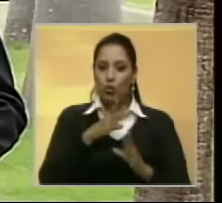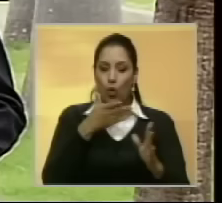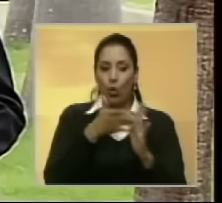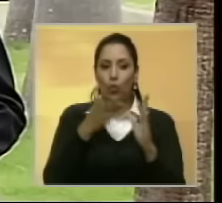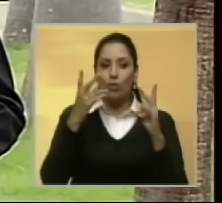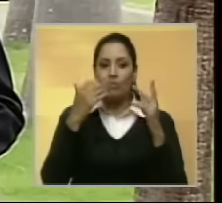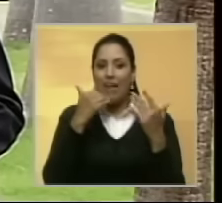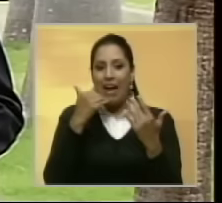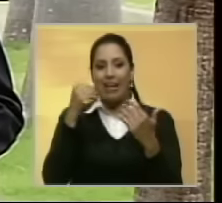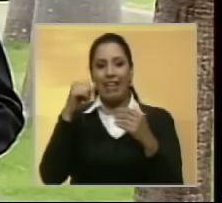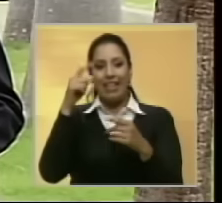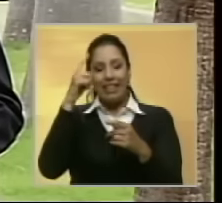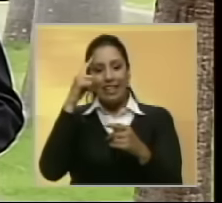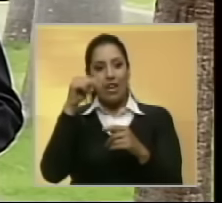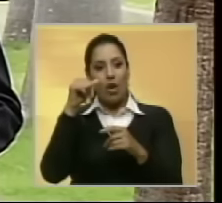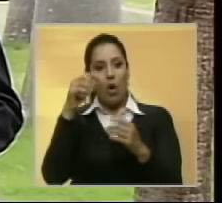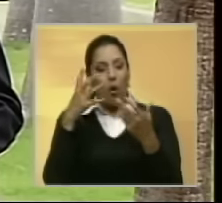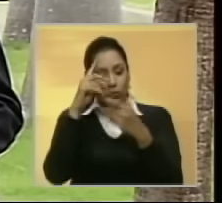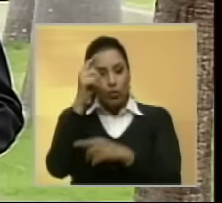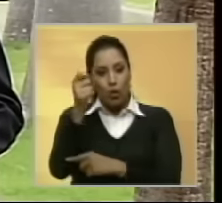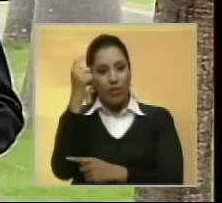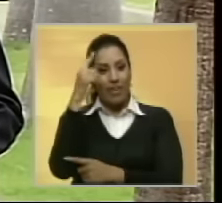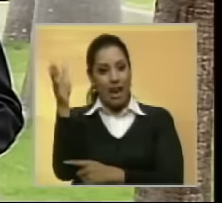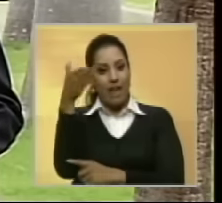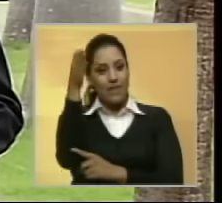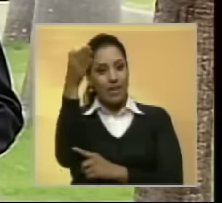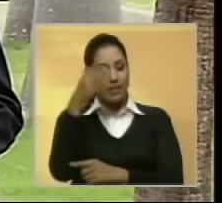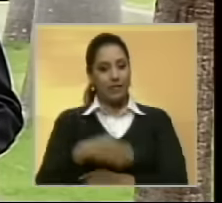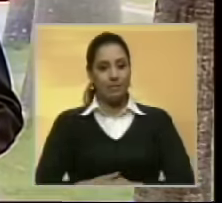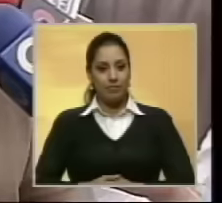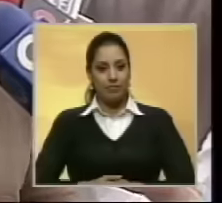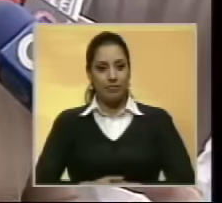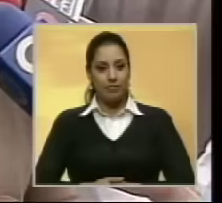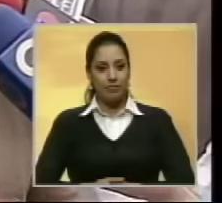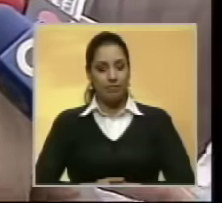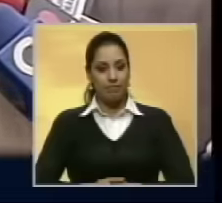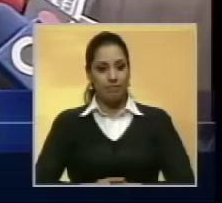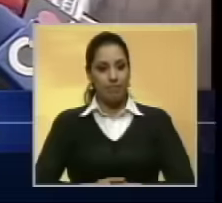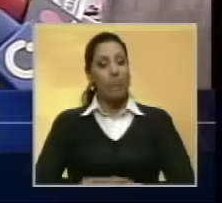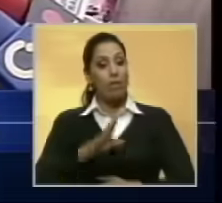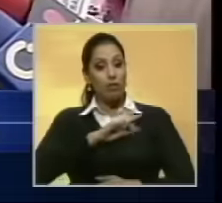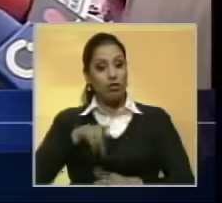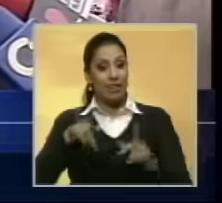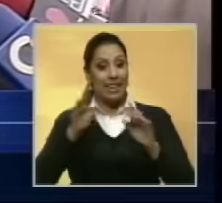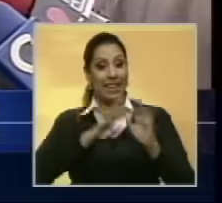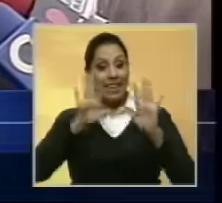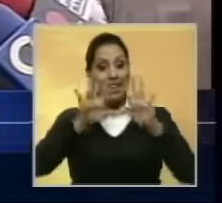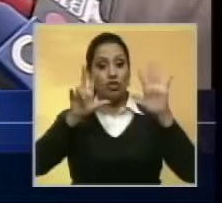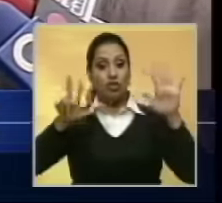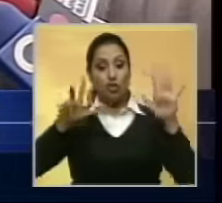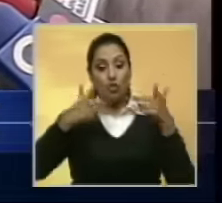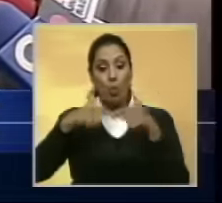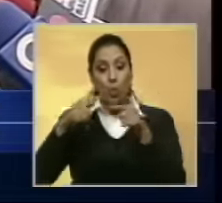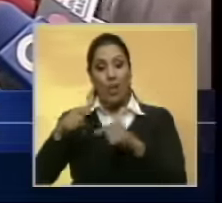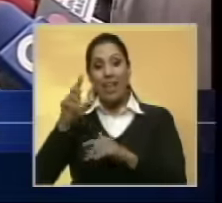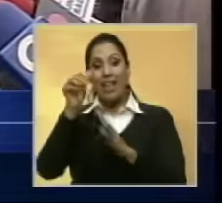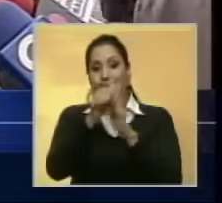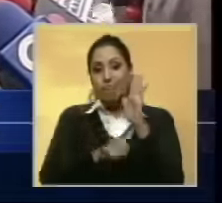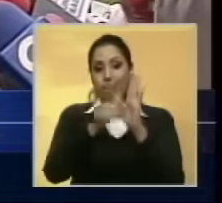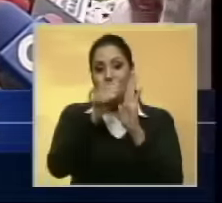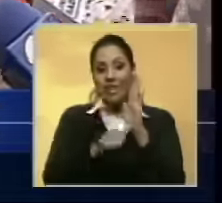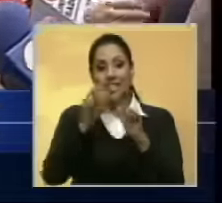a lo que fue este acto hoy en conmemoración del Día de la Bandera. Y ya tenemos 18 operaciones, 18